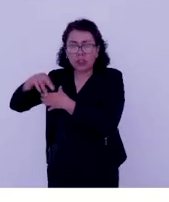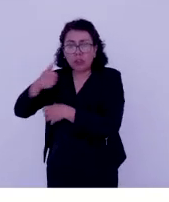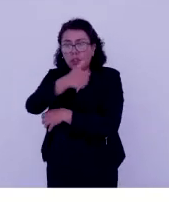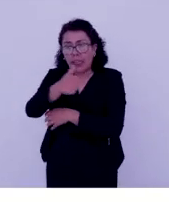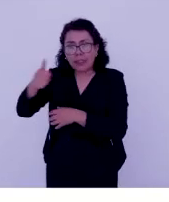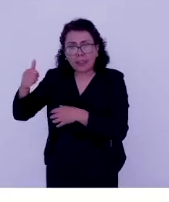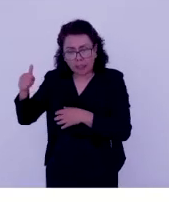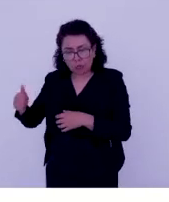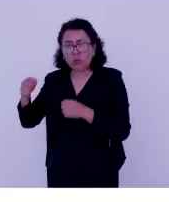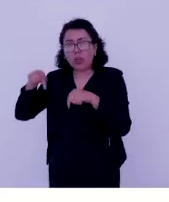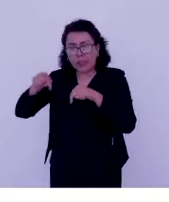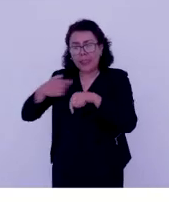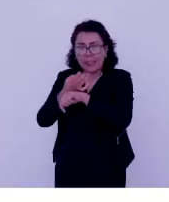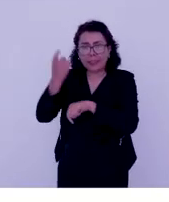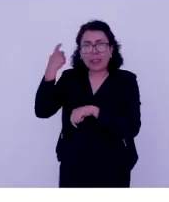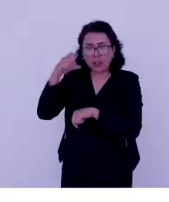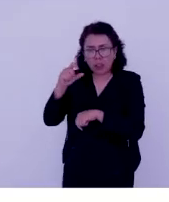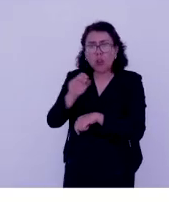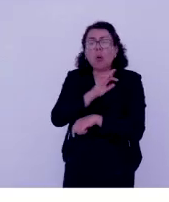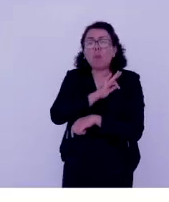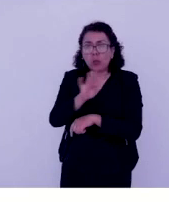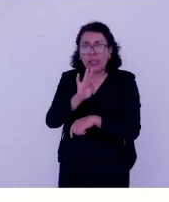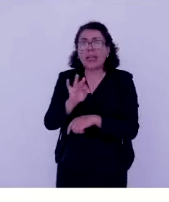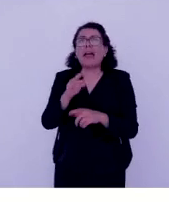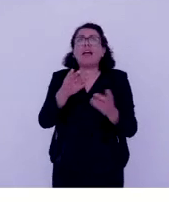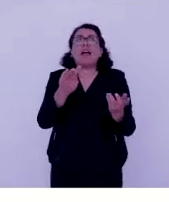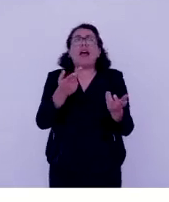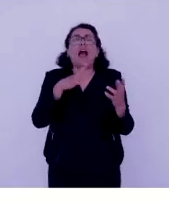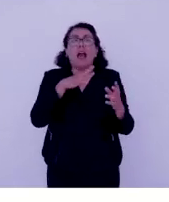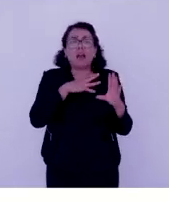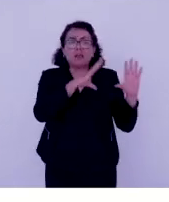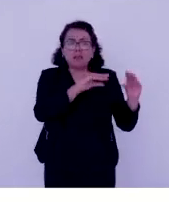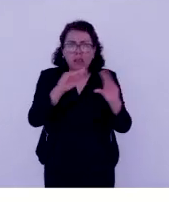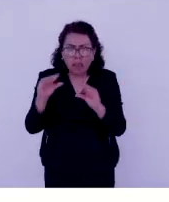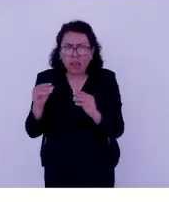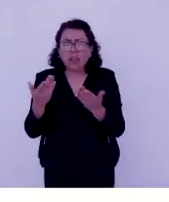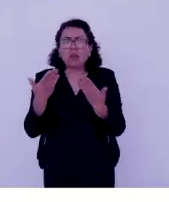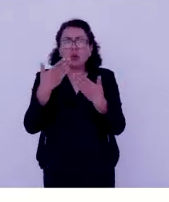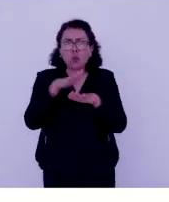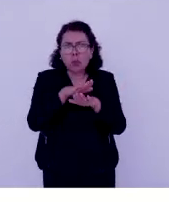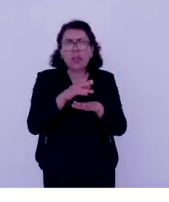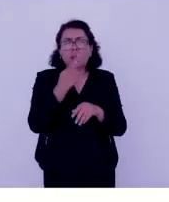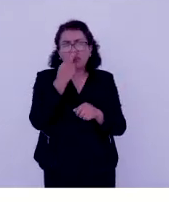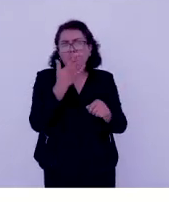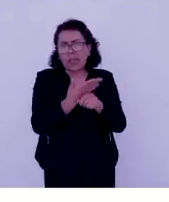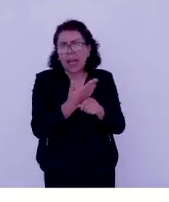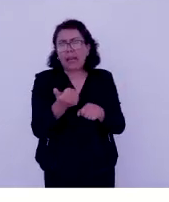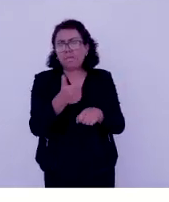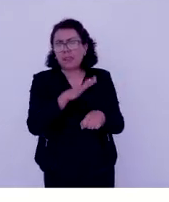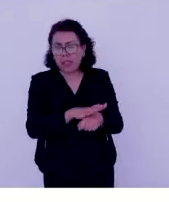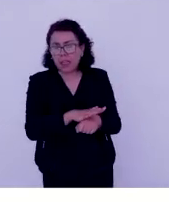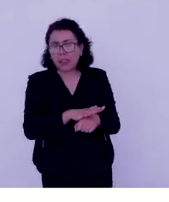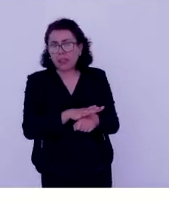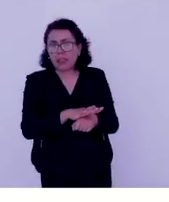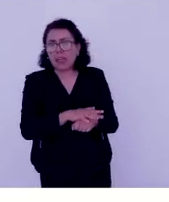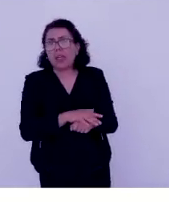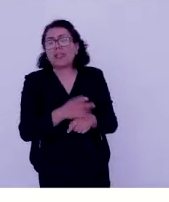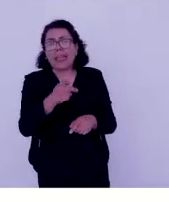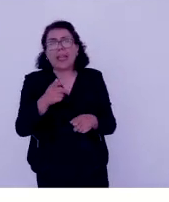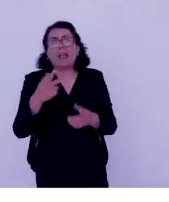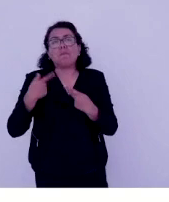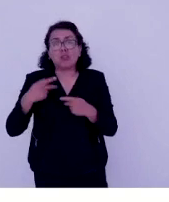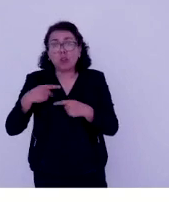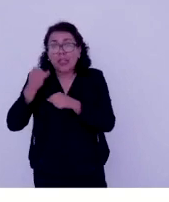administrativa del Estado de Querétaro impartiera Capacitación en materia de responsabilidades administrativas al personal que conforma las autoridades